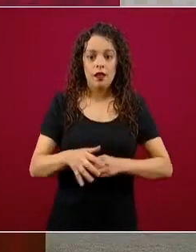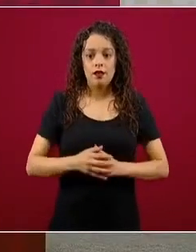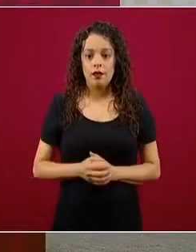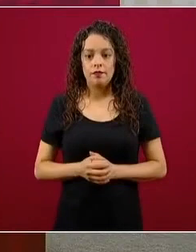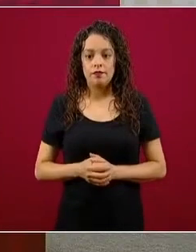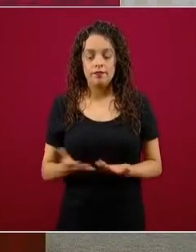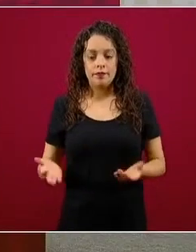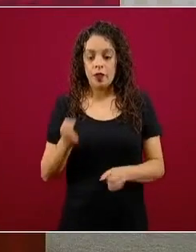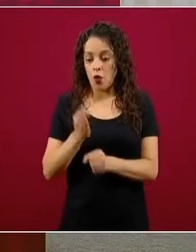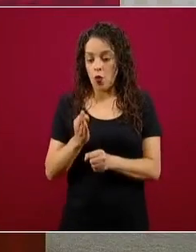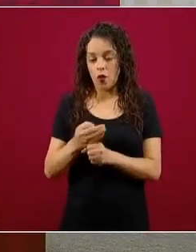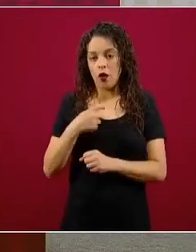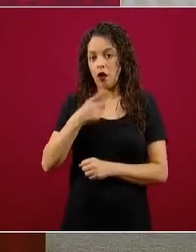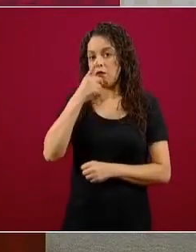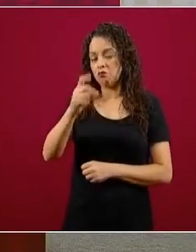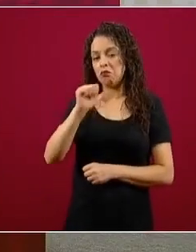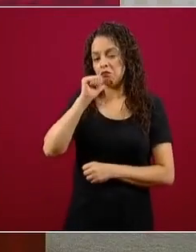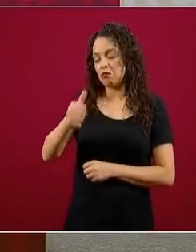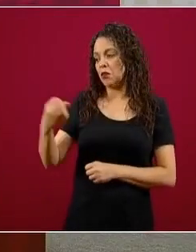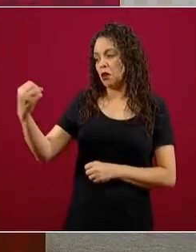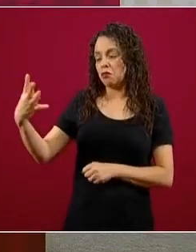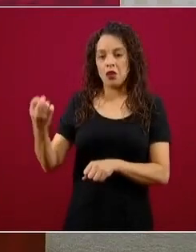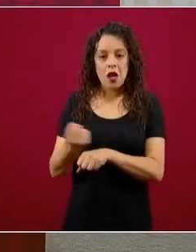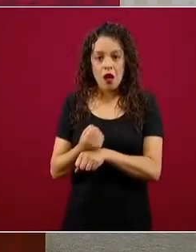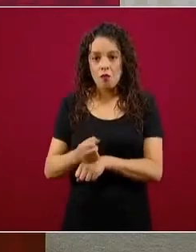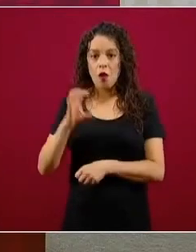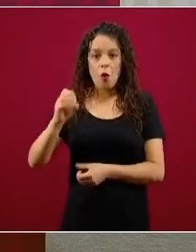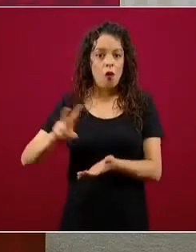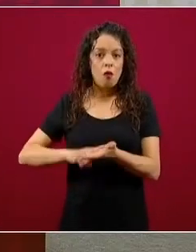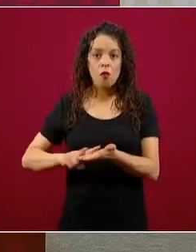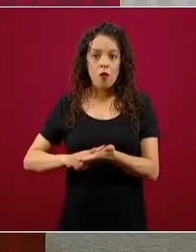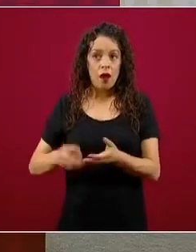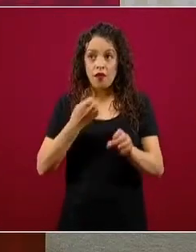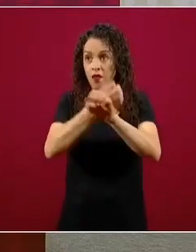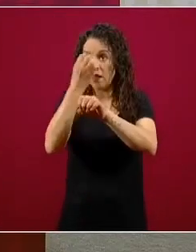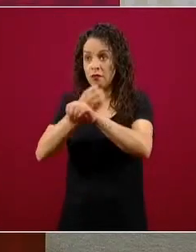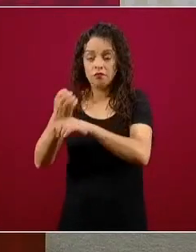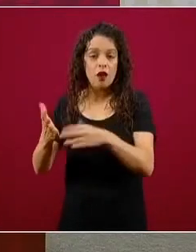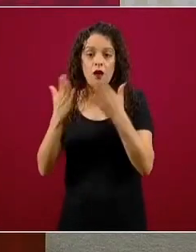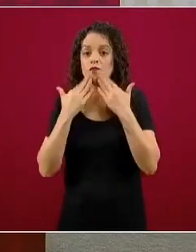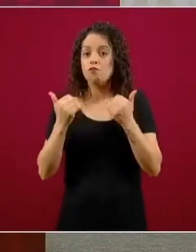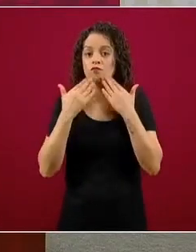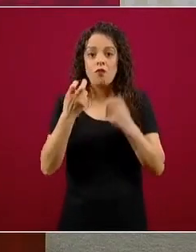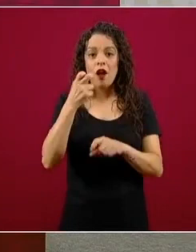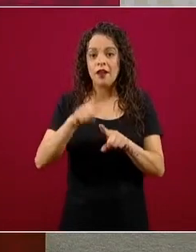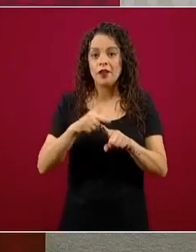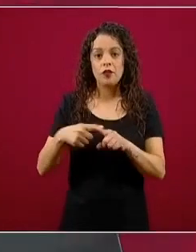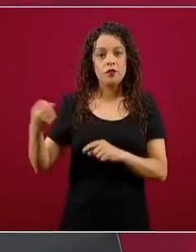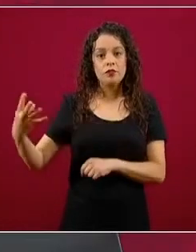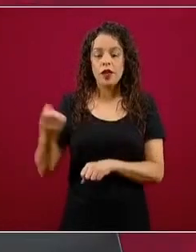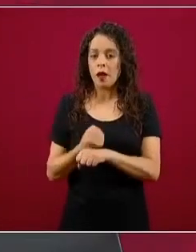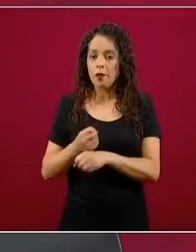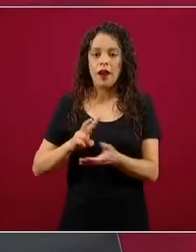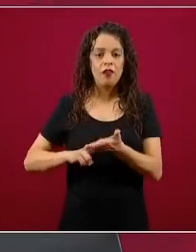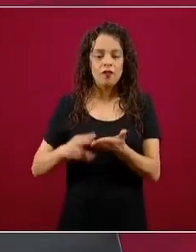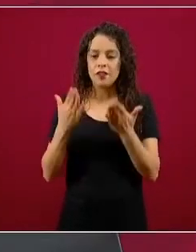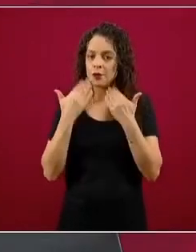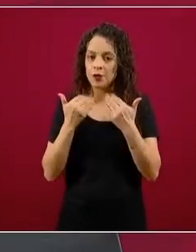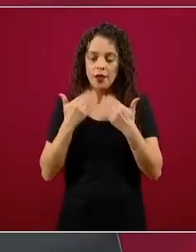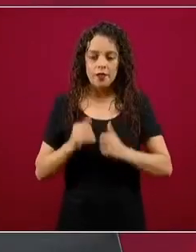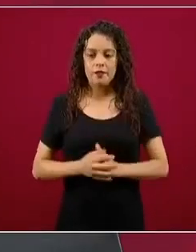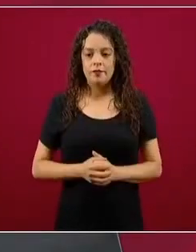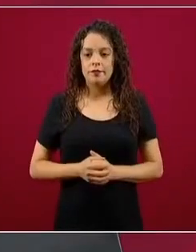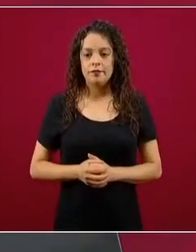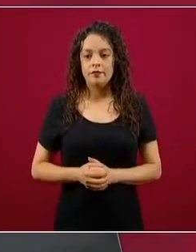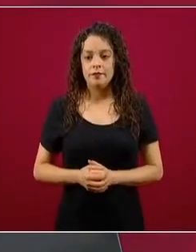que ninguna entidad federativa tiene. Aquí aprovecho para mencionar, nos pareció muy apropiado por